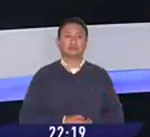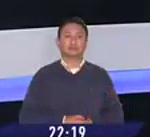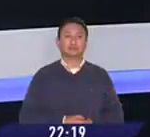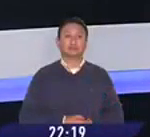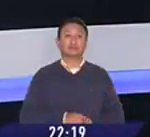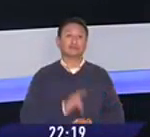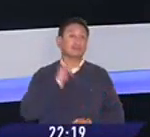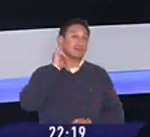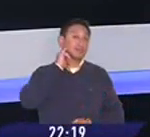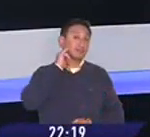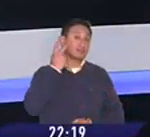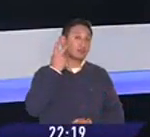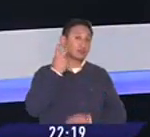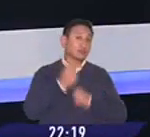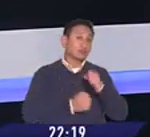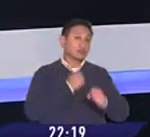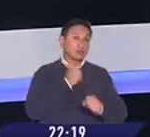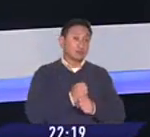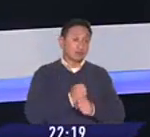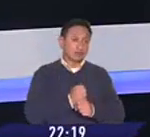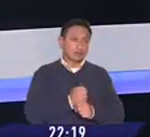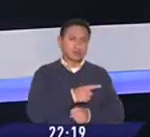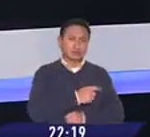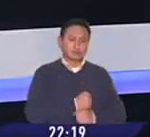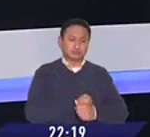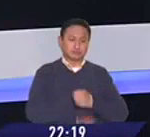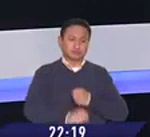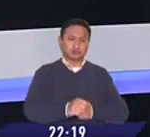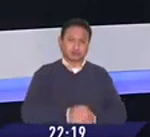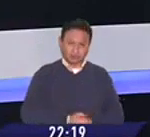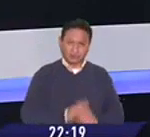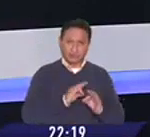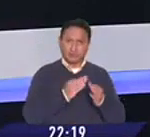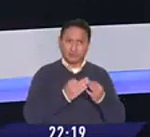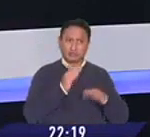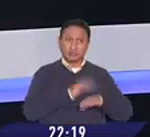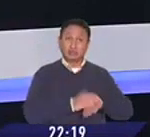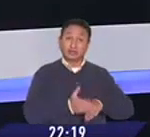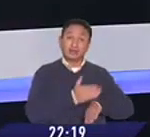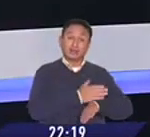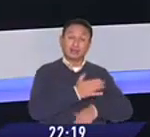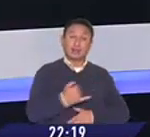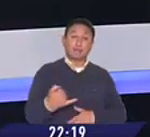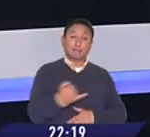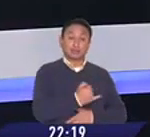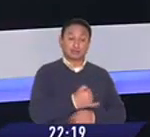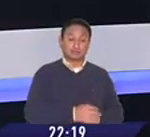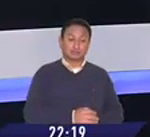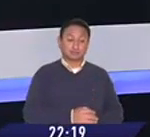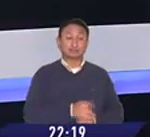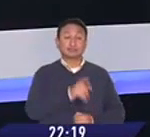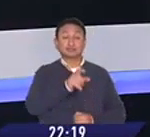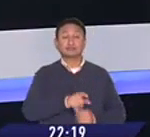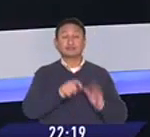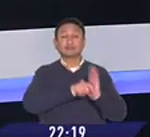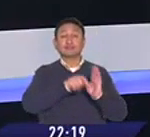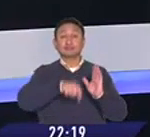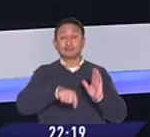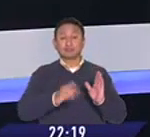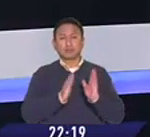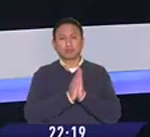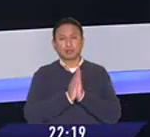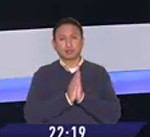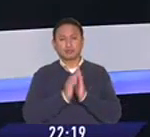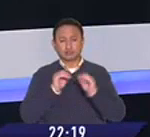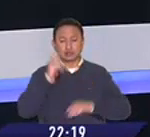Una niña de 12 años está a punto de dar a luz, según sus familiares, producto de una violación. La defensa de la familia ha pedido